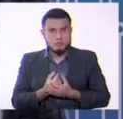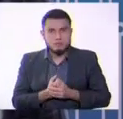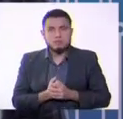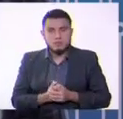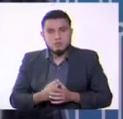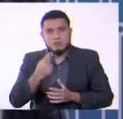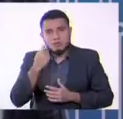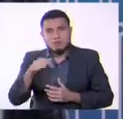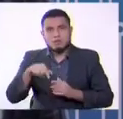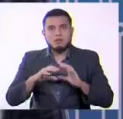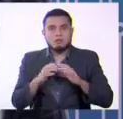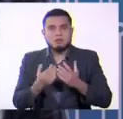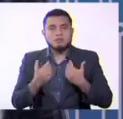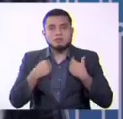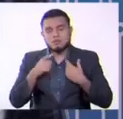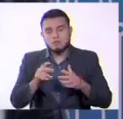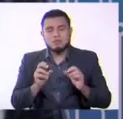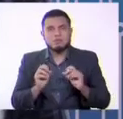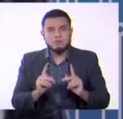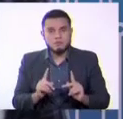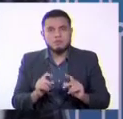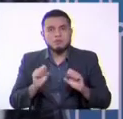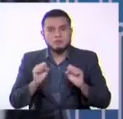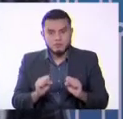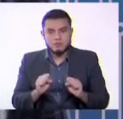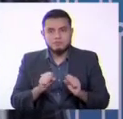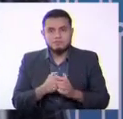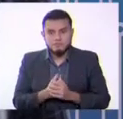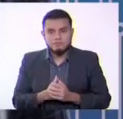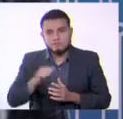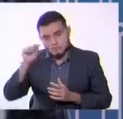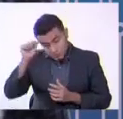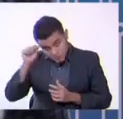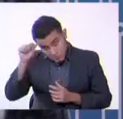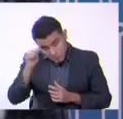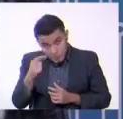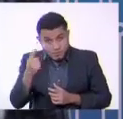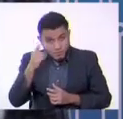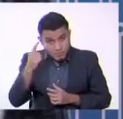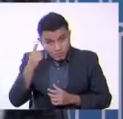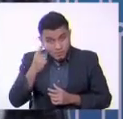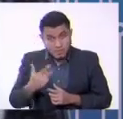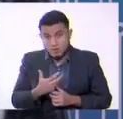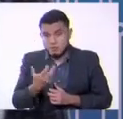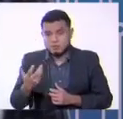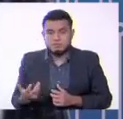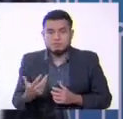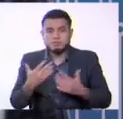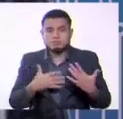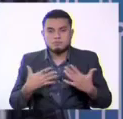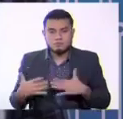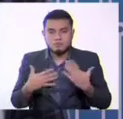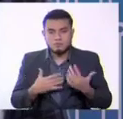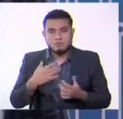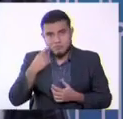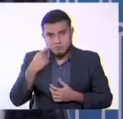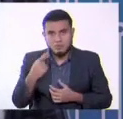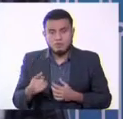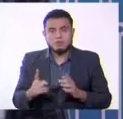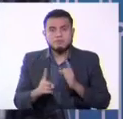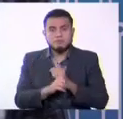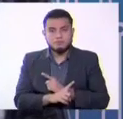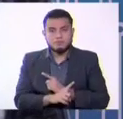clase también tengan la oportunidad de poder analizar y pensar en cada una de las acciones, de buscar alternativas, de